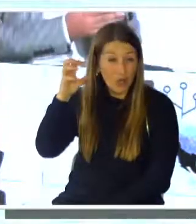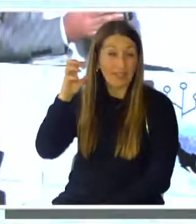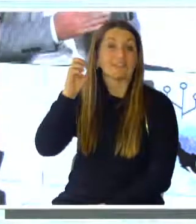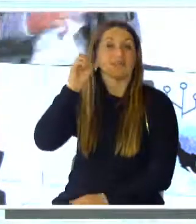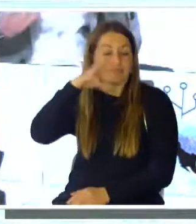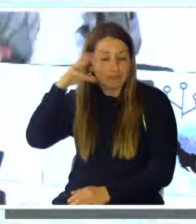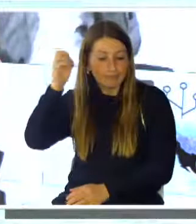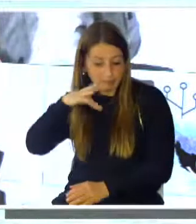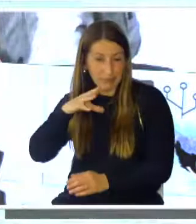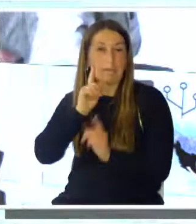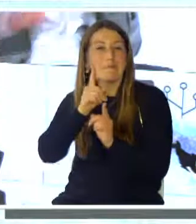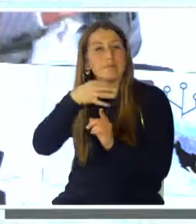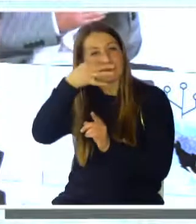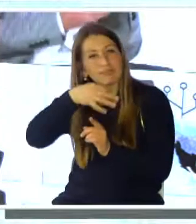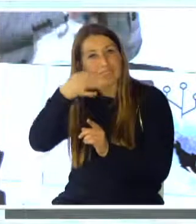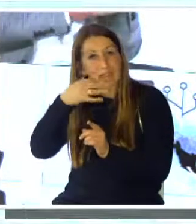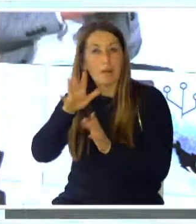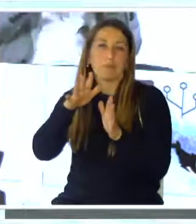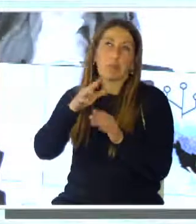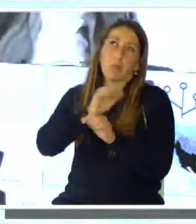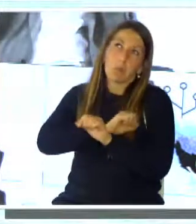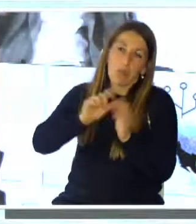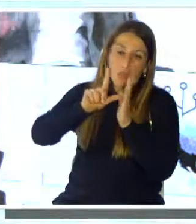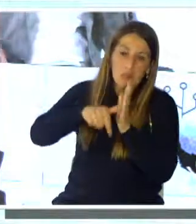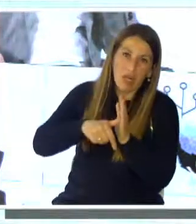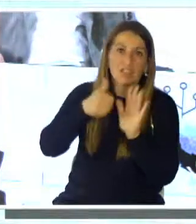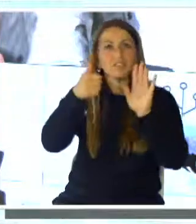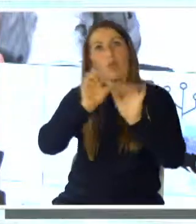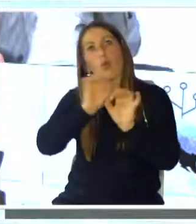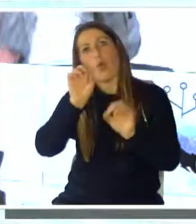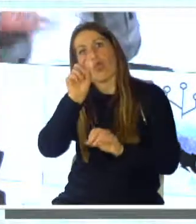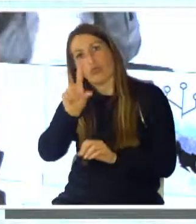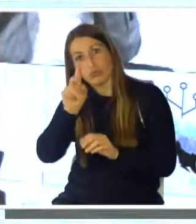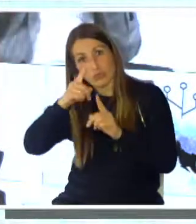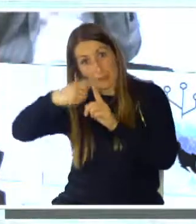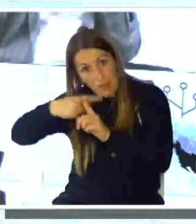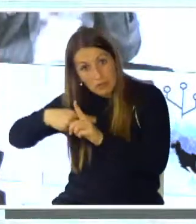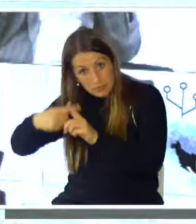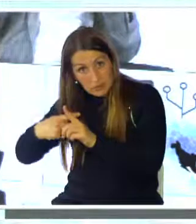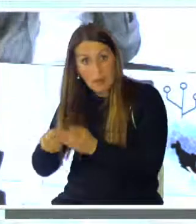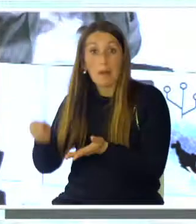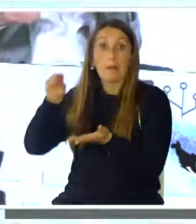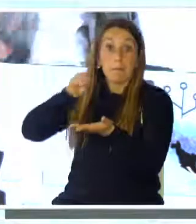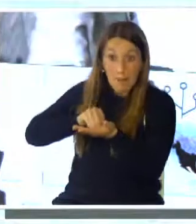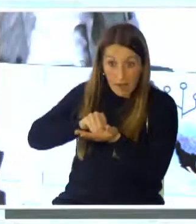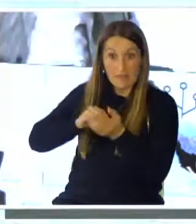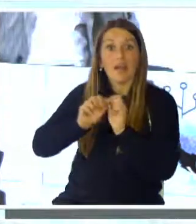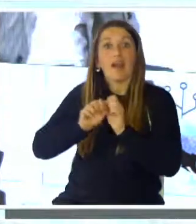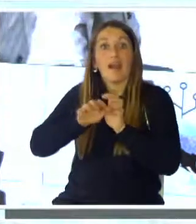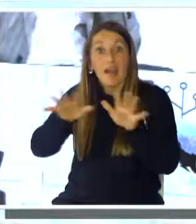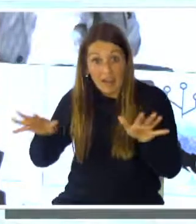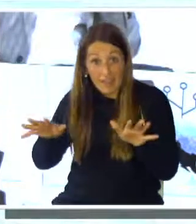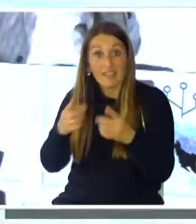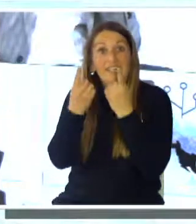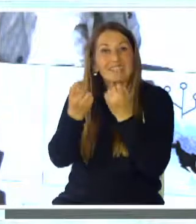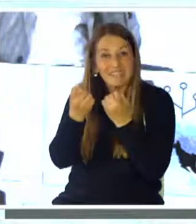mencionaba las charlas anteriores puede llevar entre 6 y 12 meses ahora sí además de eso tenemos que instalar la red sobre la que necesitamos que corra a